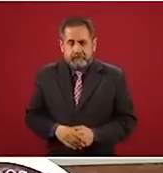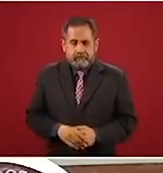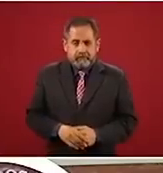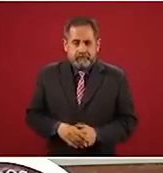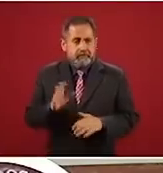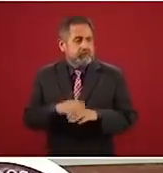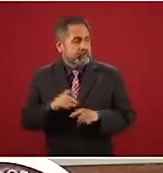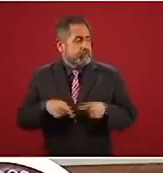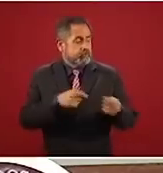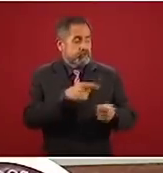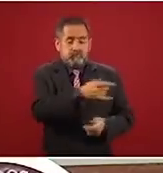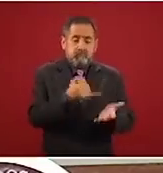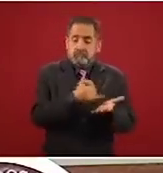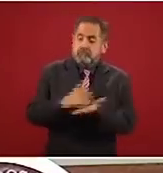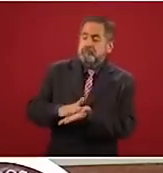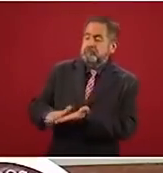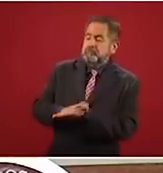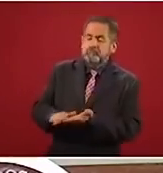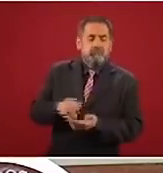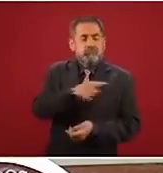O sea, les condonaban los impuestos.